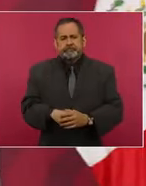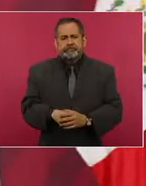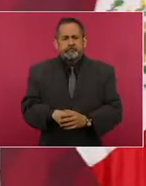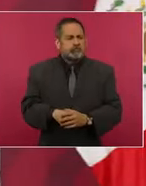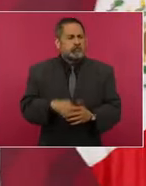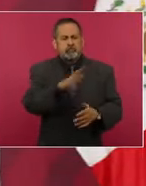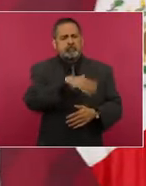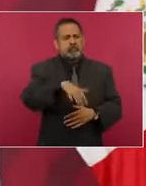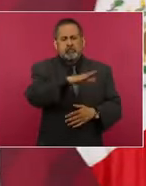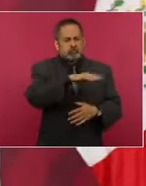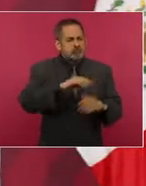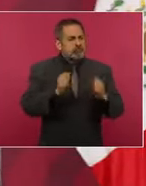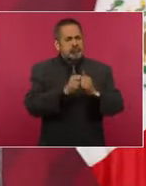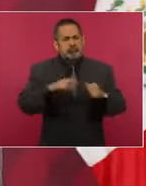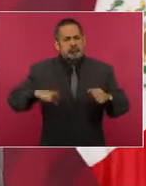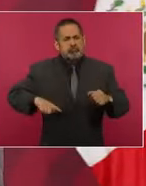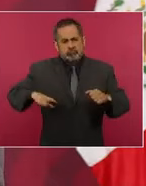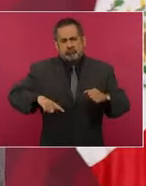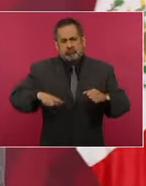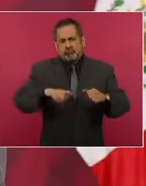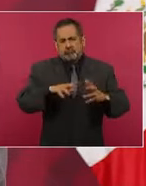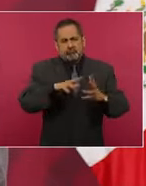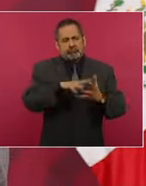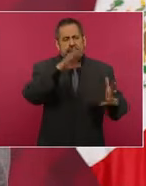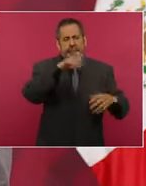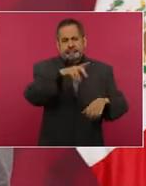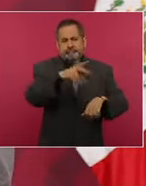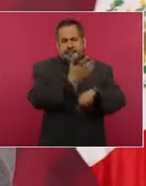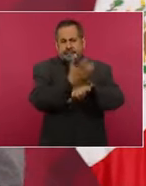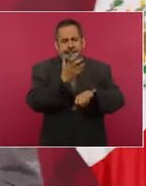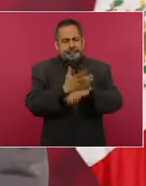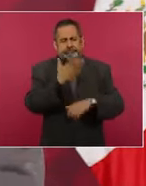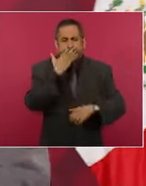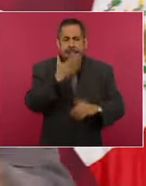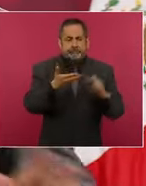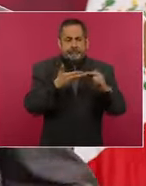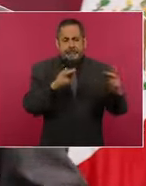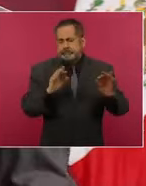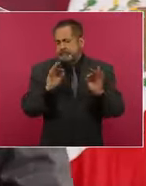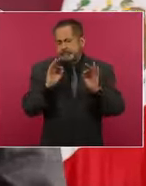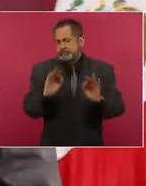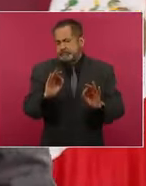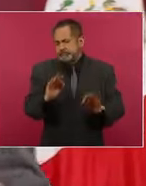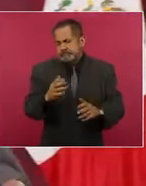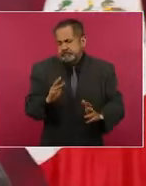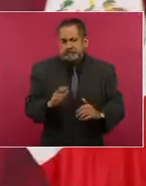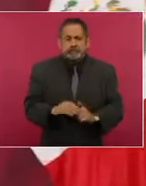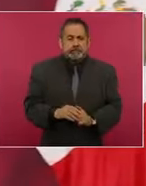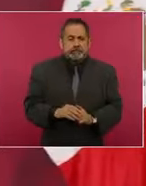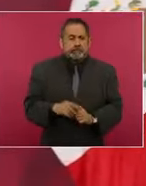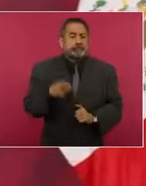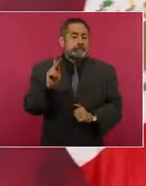en general con el gobierno de Estados Unidos, pero